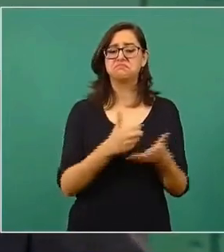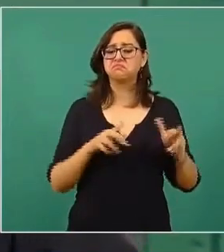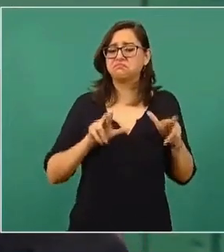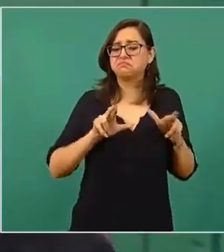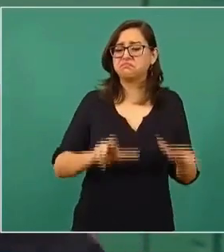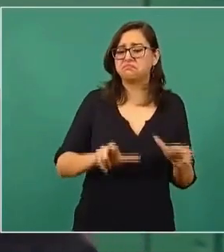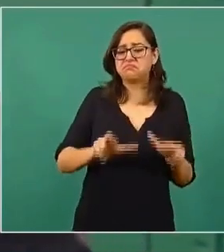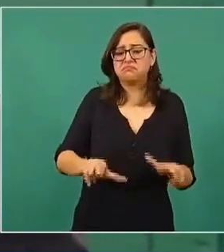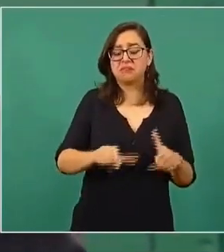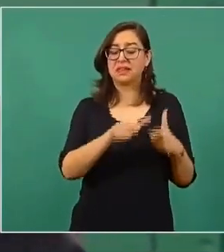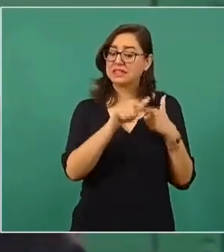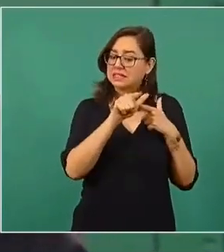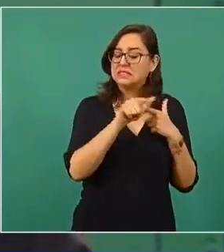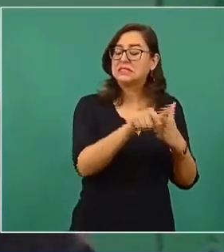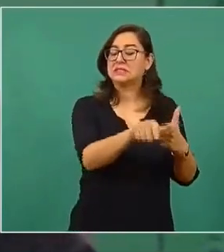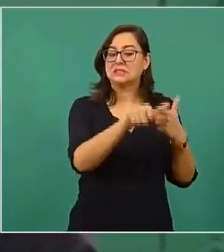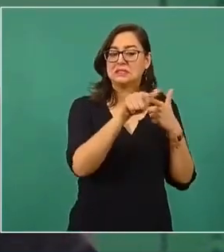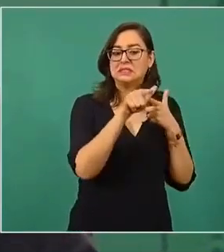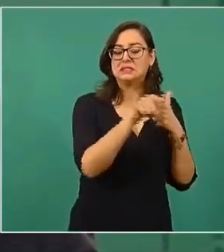es